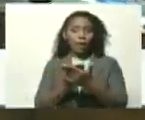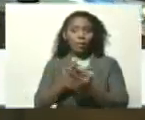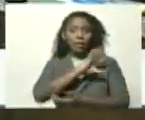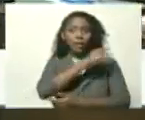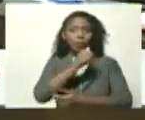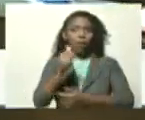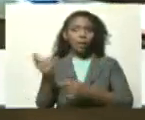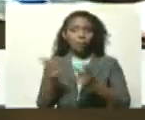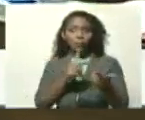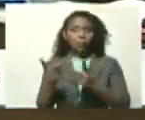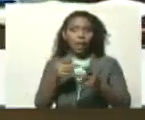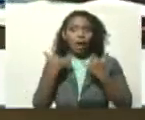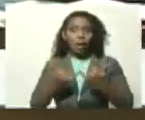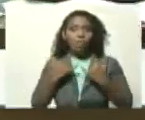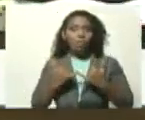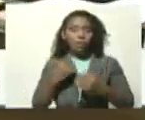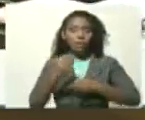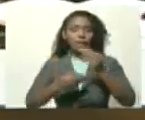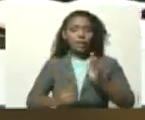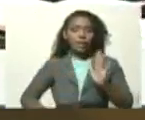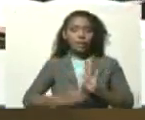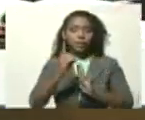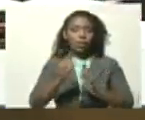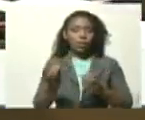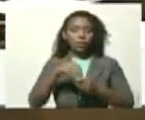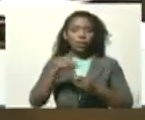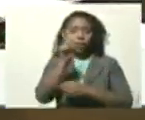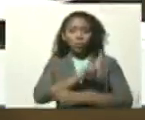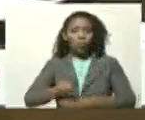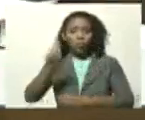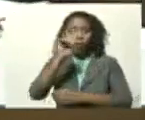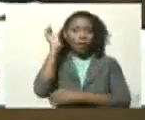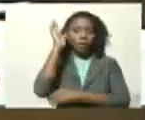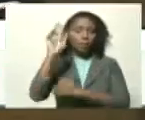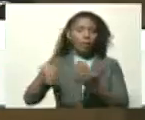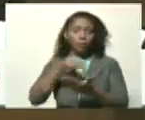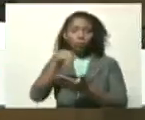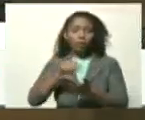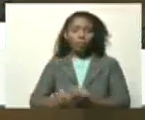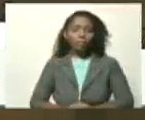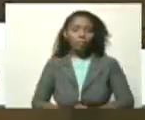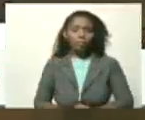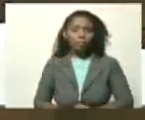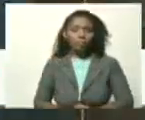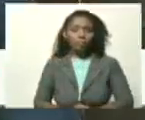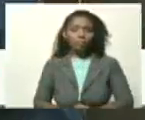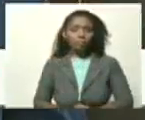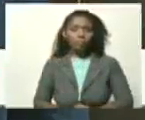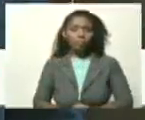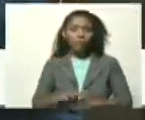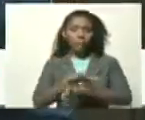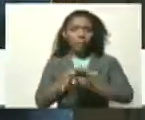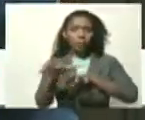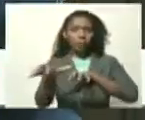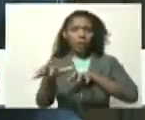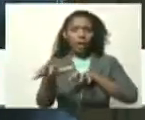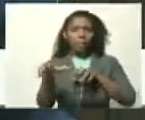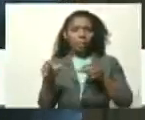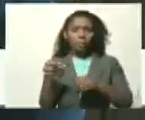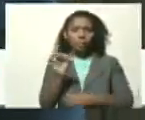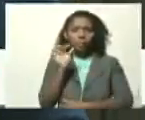Directiva que actualmente se desarrolla dentro del hemiciclo de sesiones del Palacio Federal Legislativo. La mayoría más